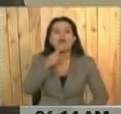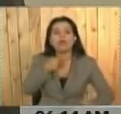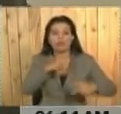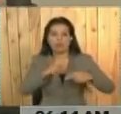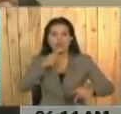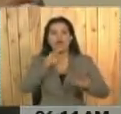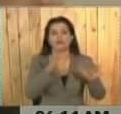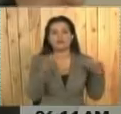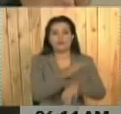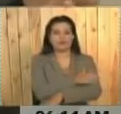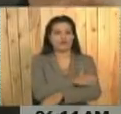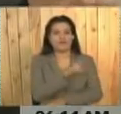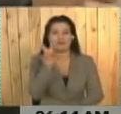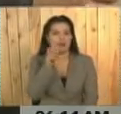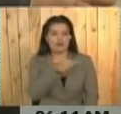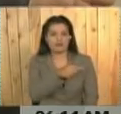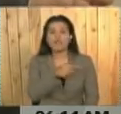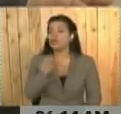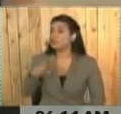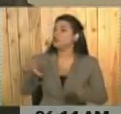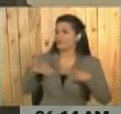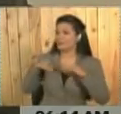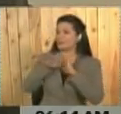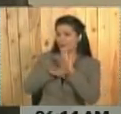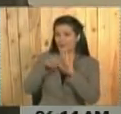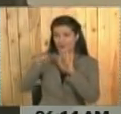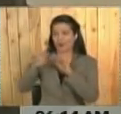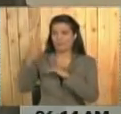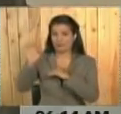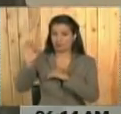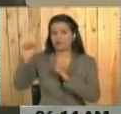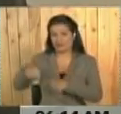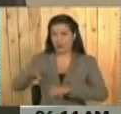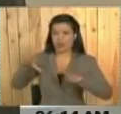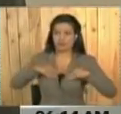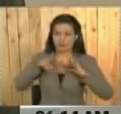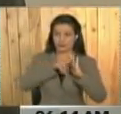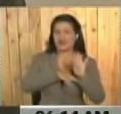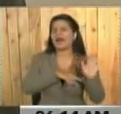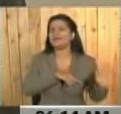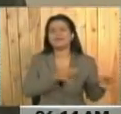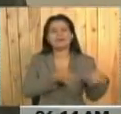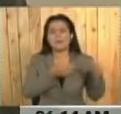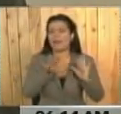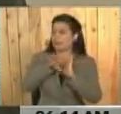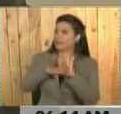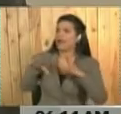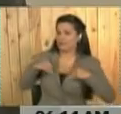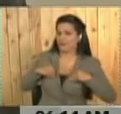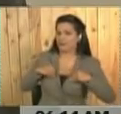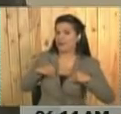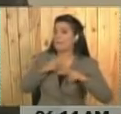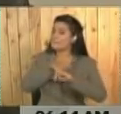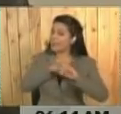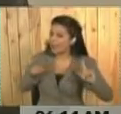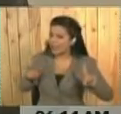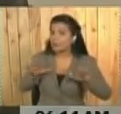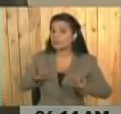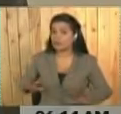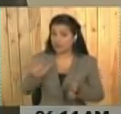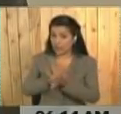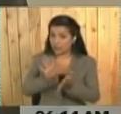derecha venezolana ellos van a aceptar las condiciones del C como siempre lo han hecho como siempre lo han hecho eh eh